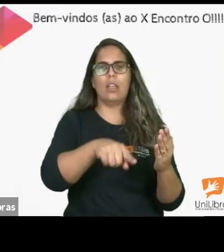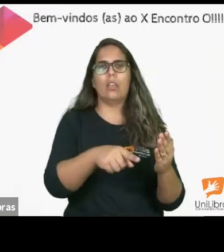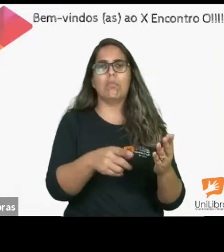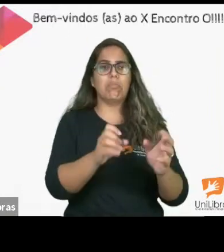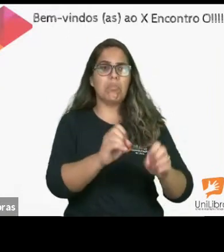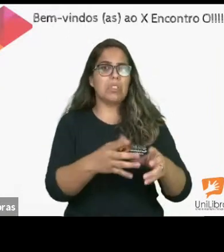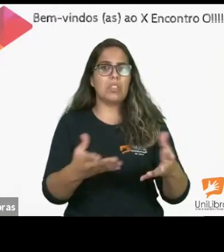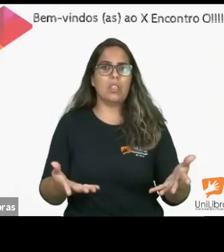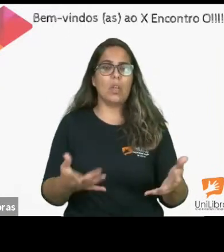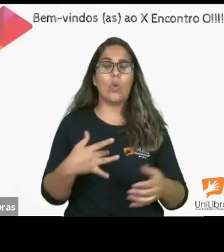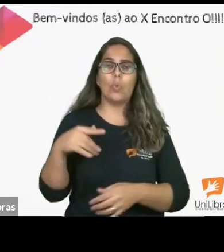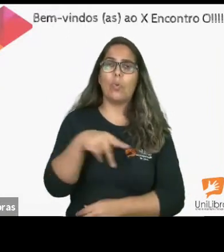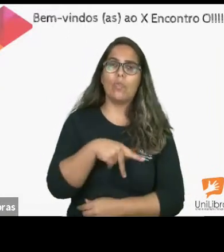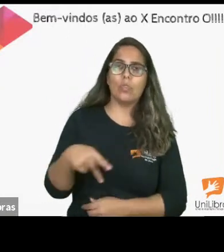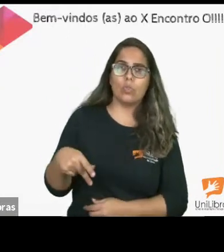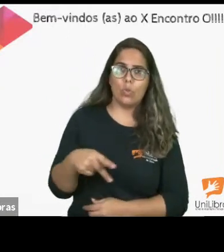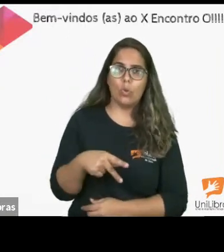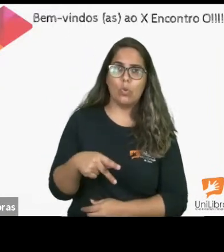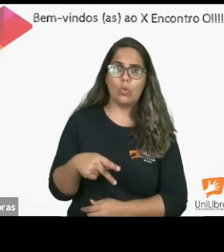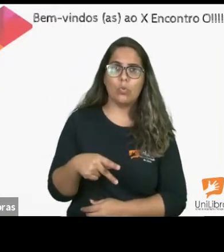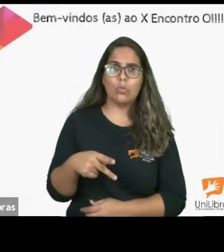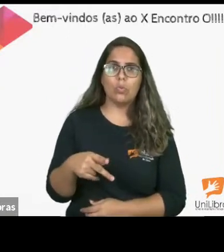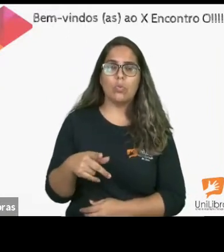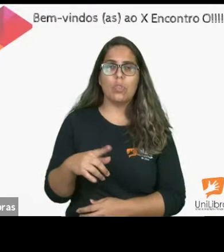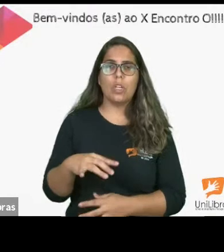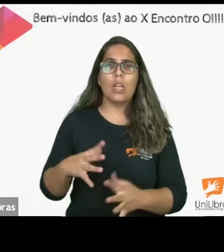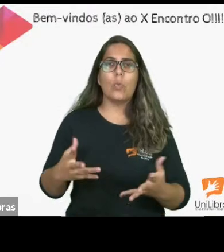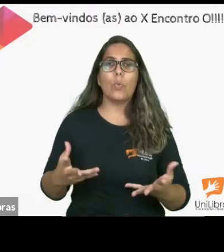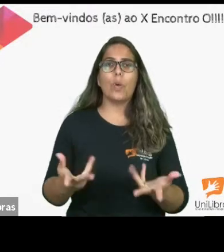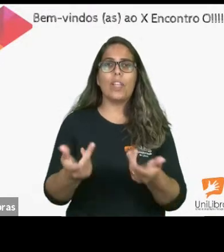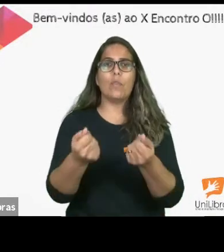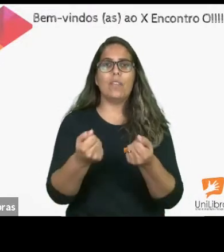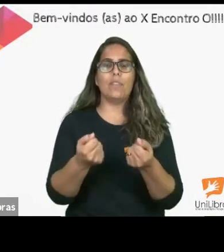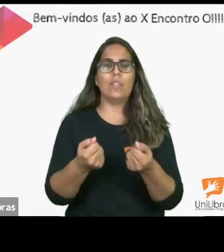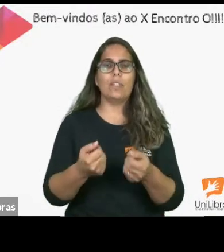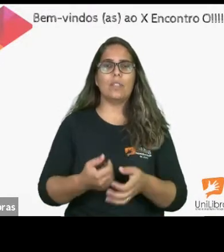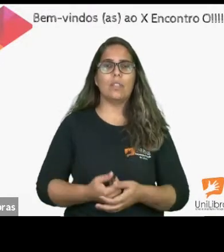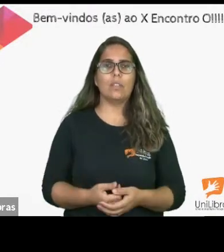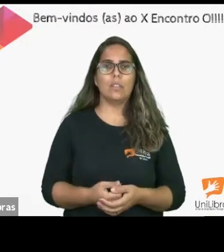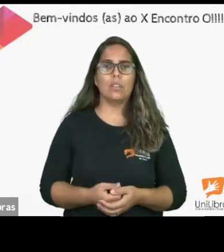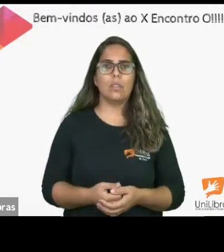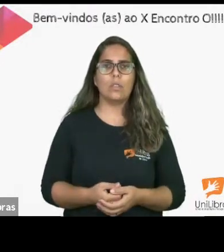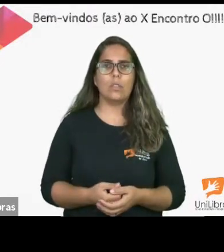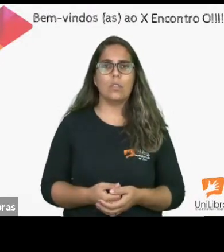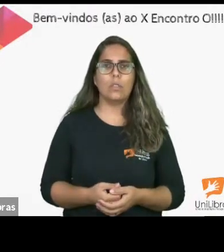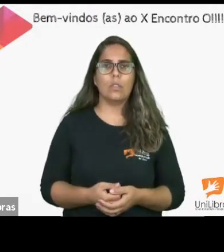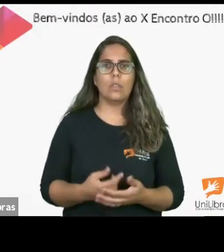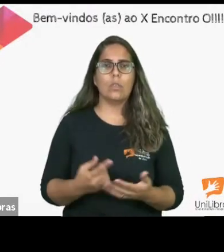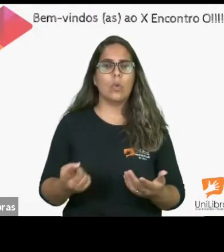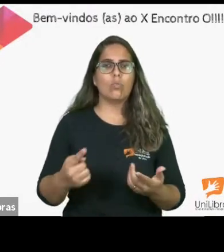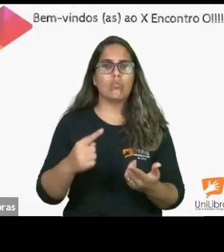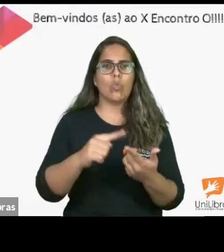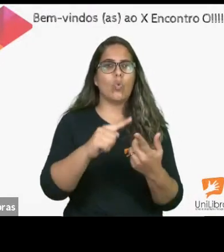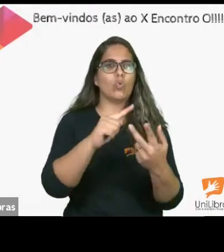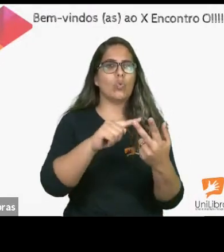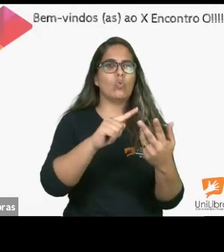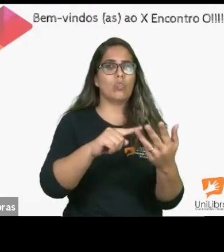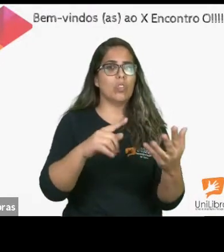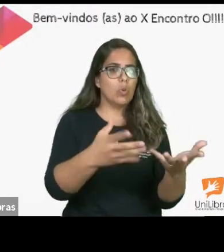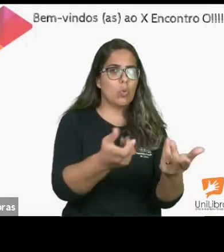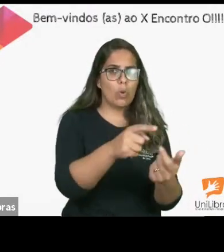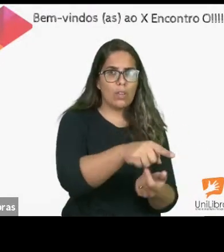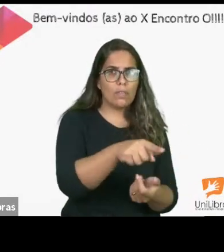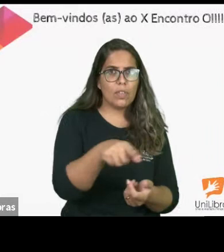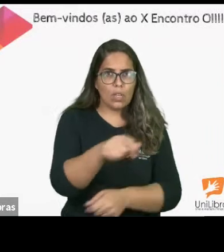el profesor los califica. Un 7, un 3, un 2, se califica. Uno sale